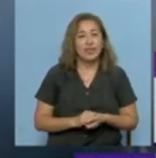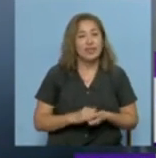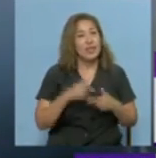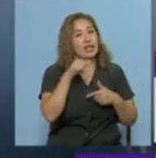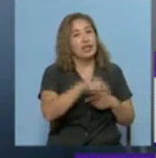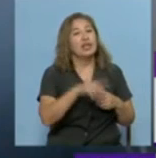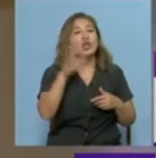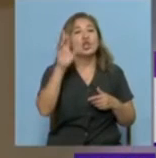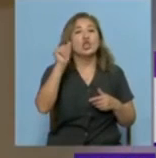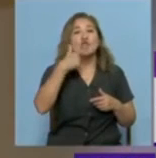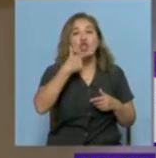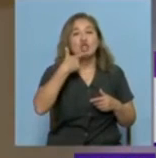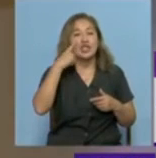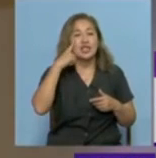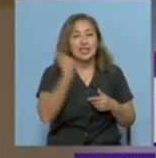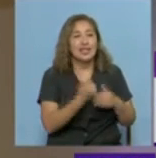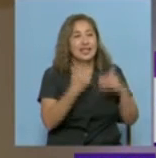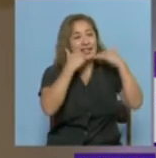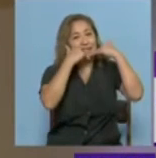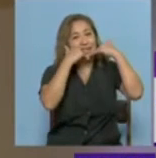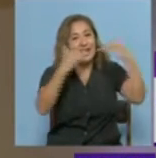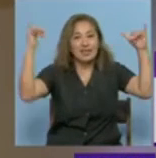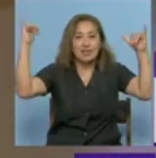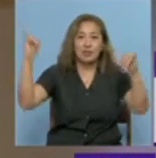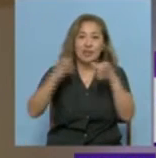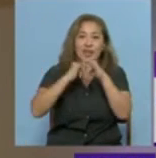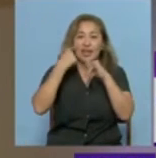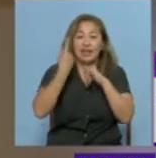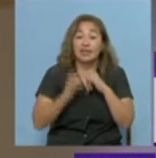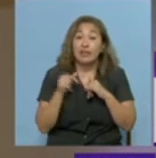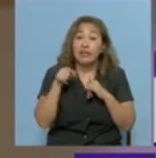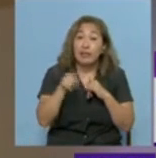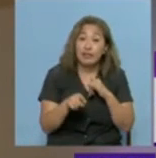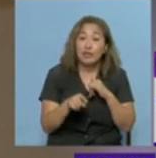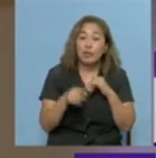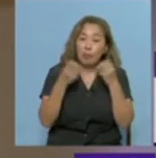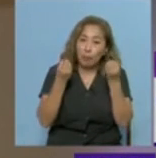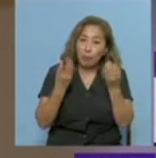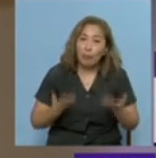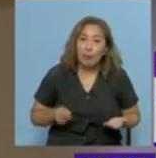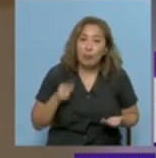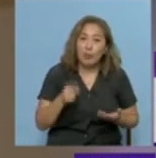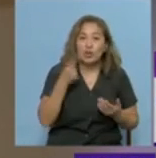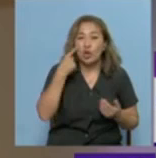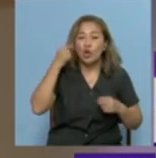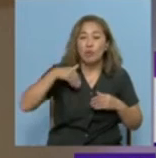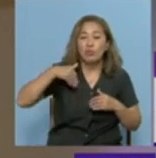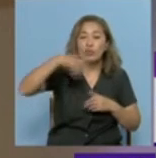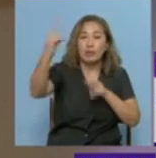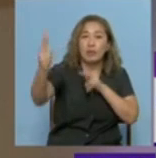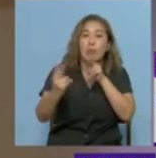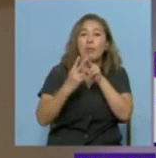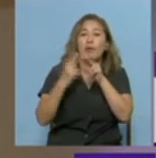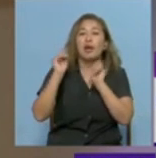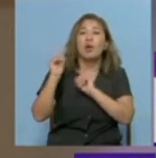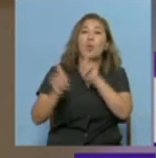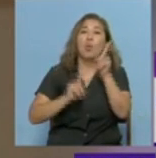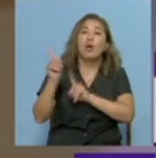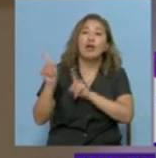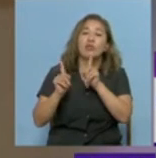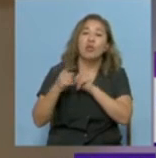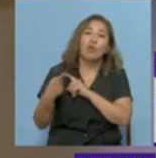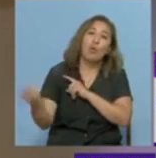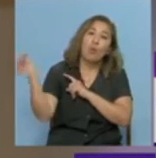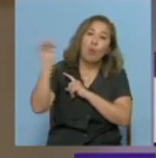Agustín Rossi, muchas gracias por este contacto y, bueno, seguramente lo estaremos viendo por acá cuando esté